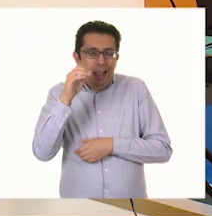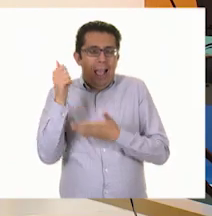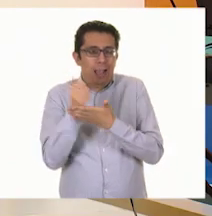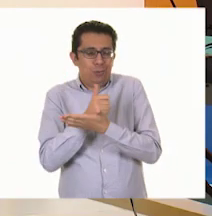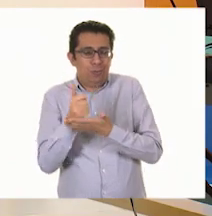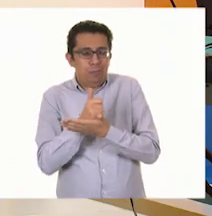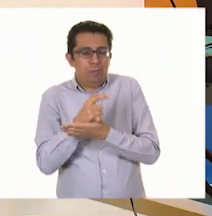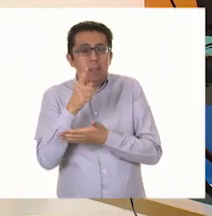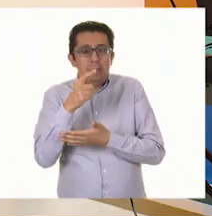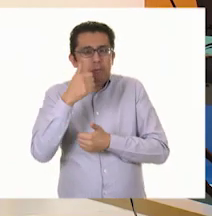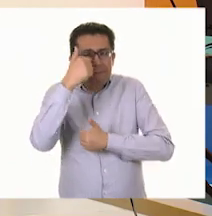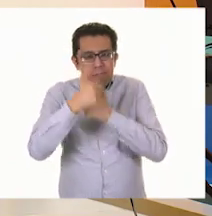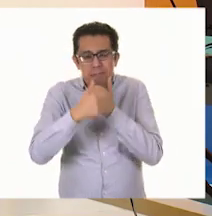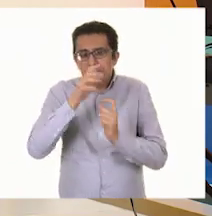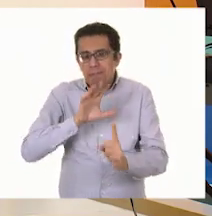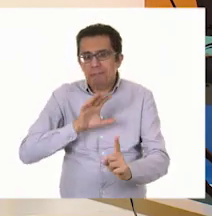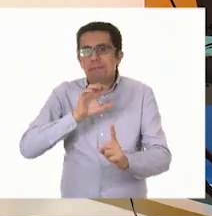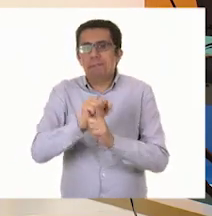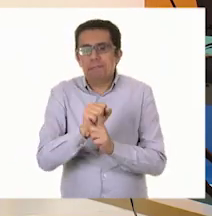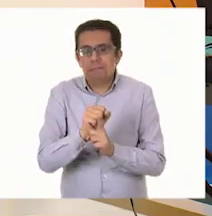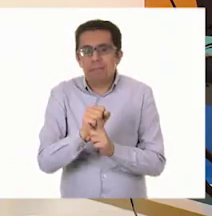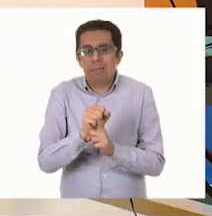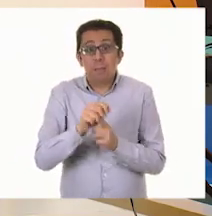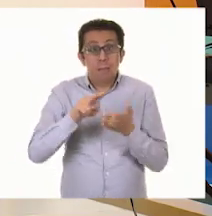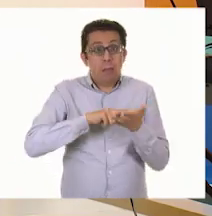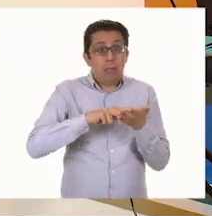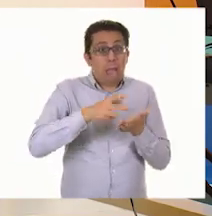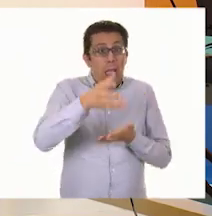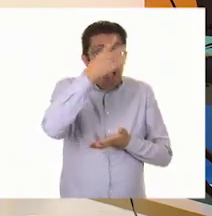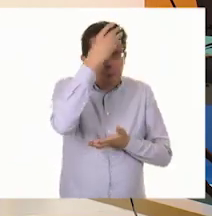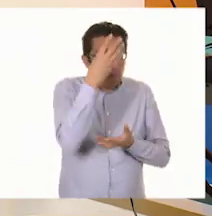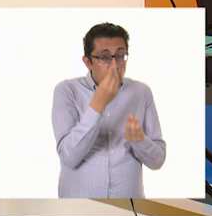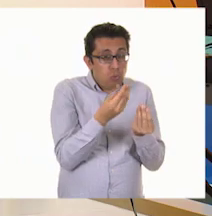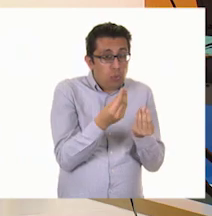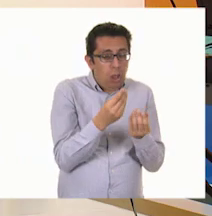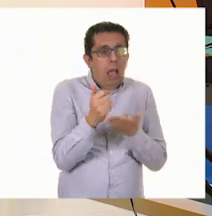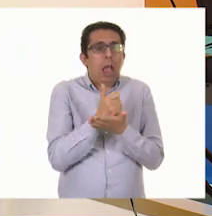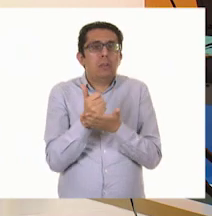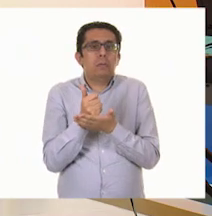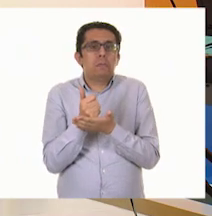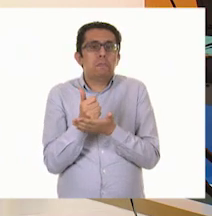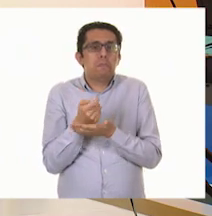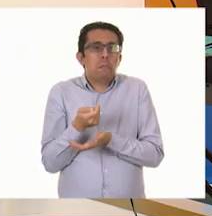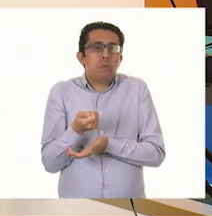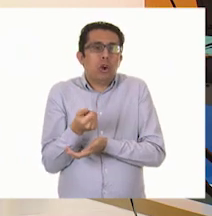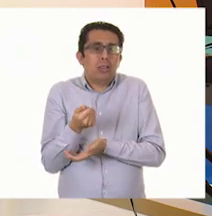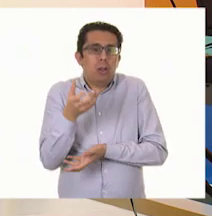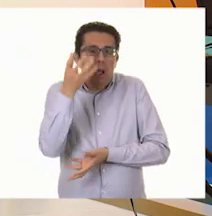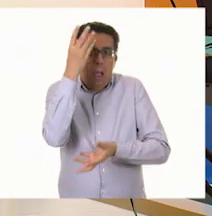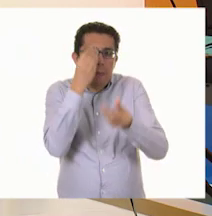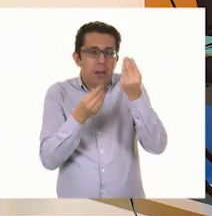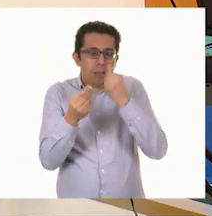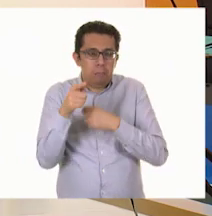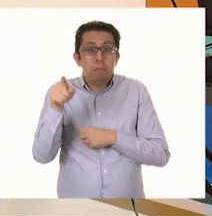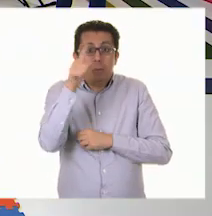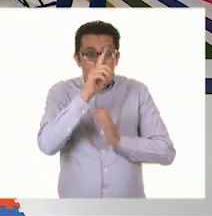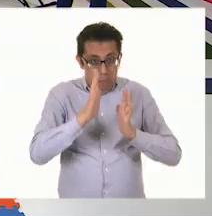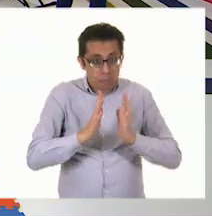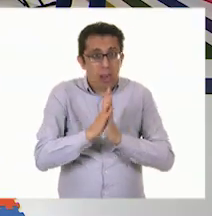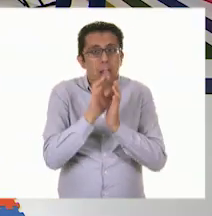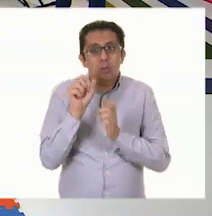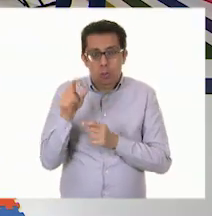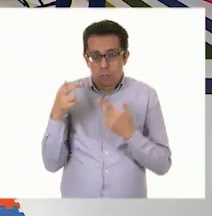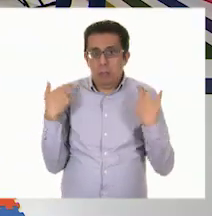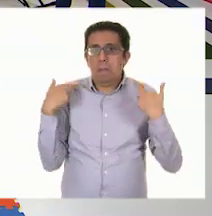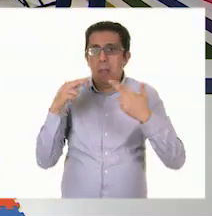muy bien. Bueno, pues entonces ya dijimos, la verde si aprendimos mucho y la azul si aprendimos poquito. A participar, ¿eh, Luis? Tú también, Pili.